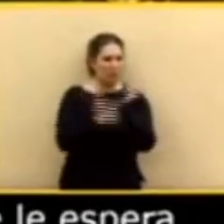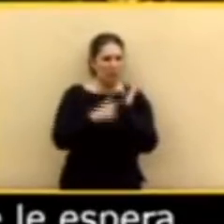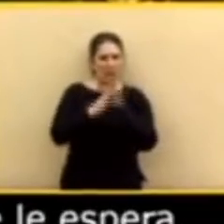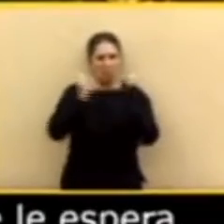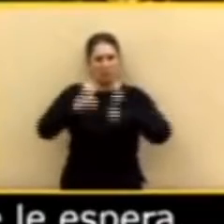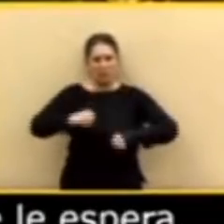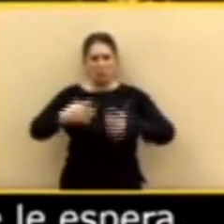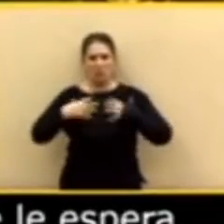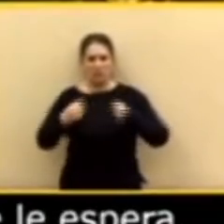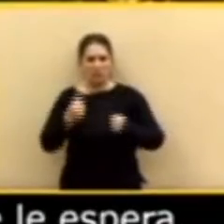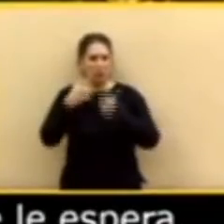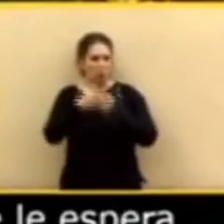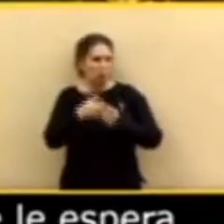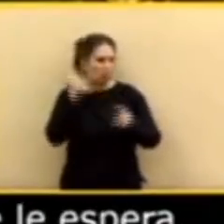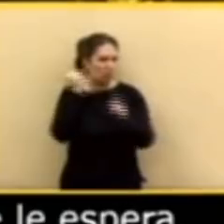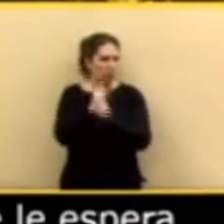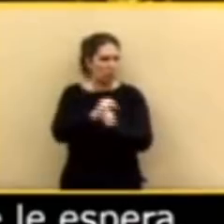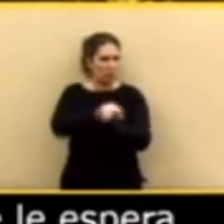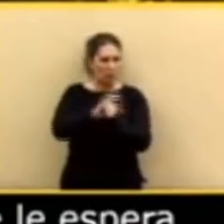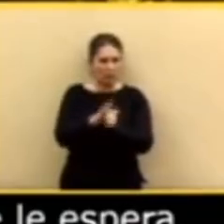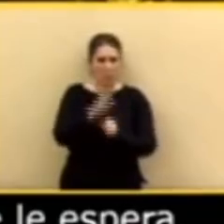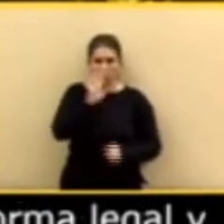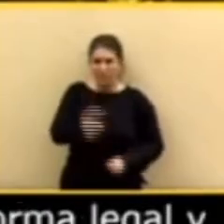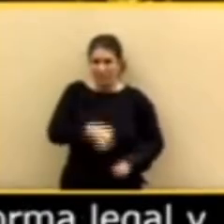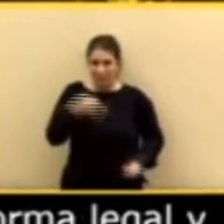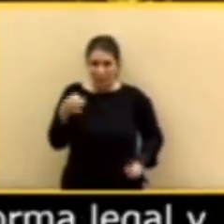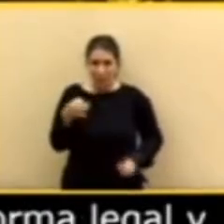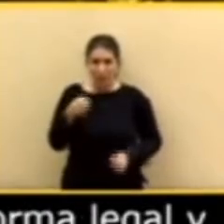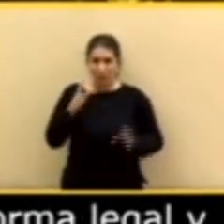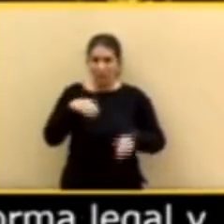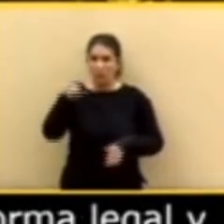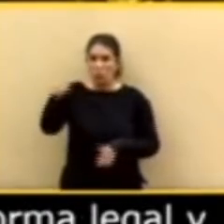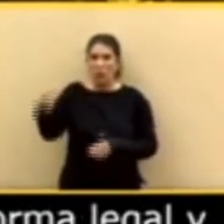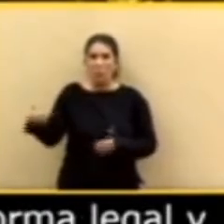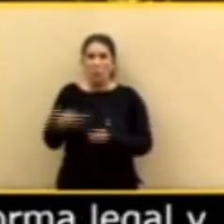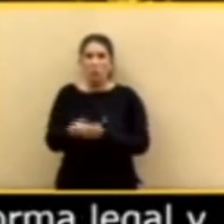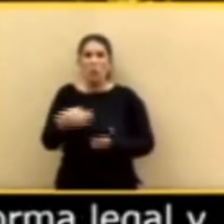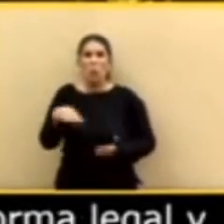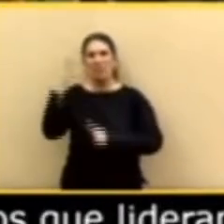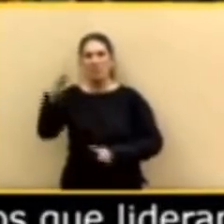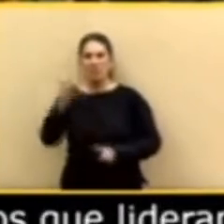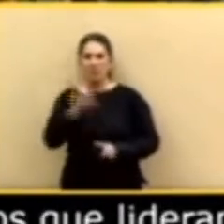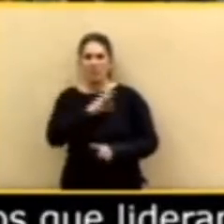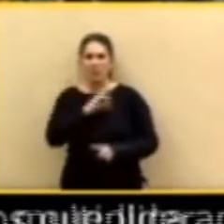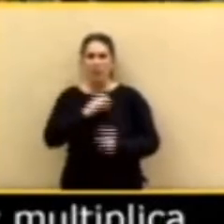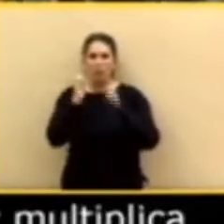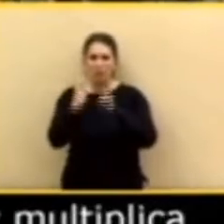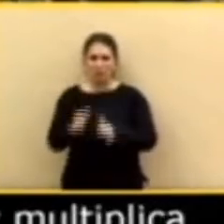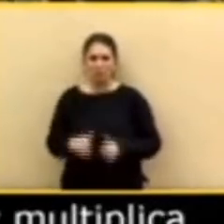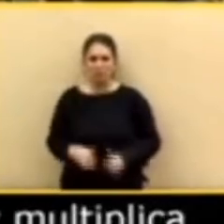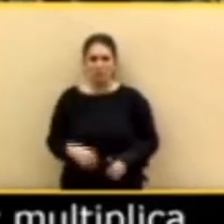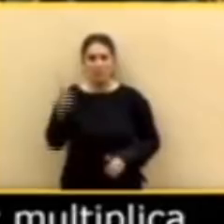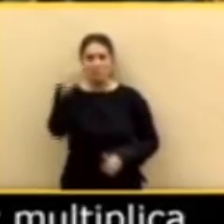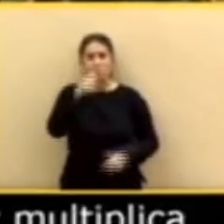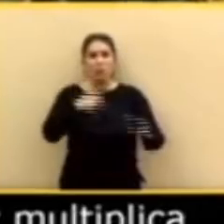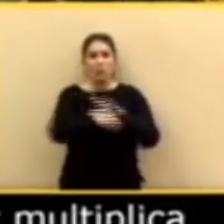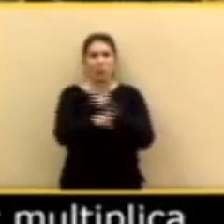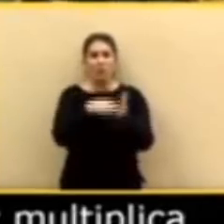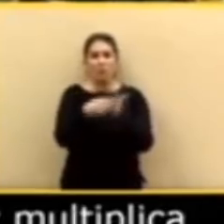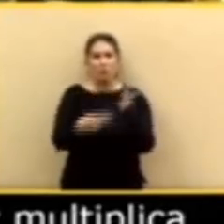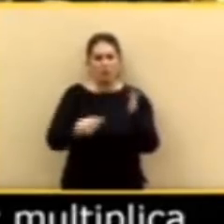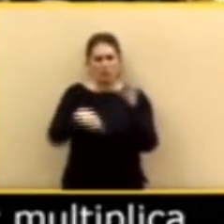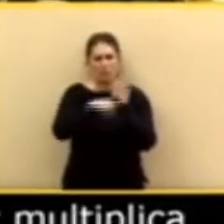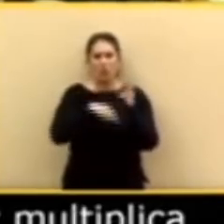En cambio, el Partido Popular, que cubre todavía una amplia franja